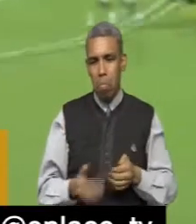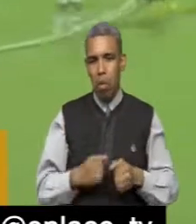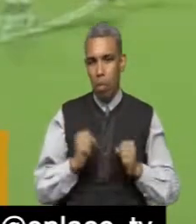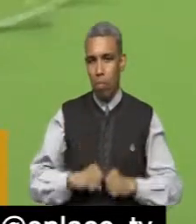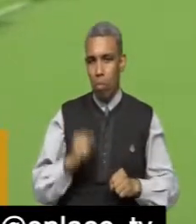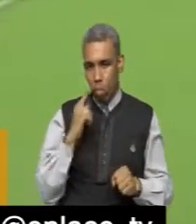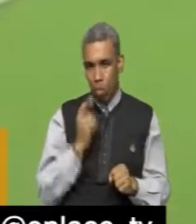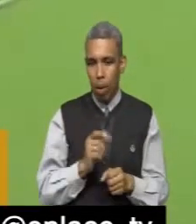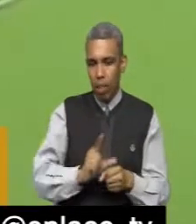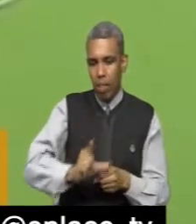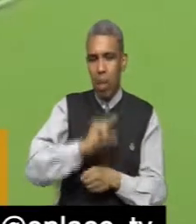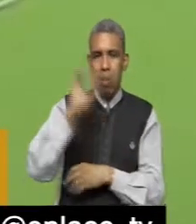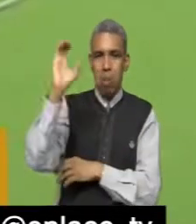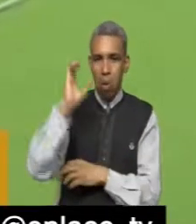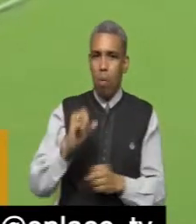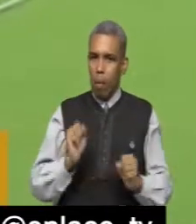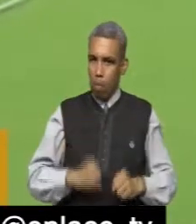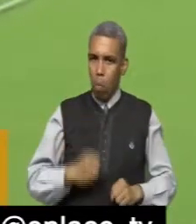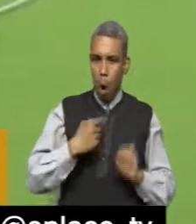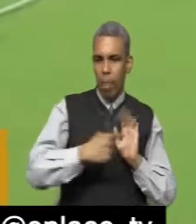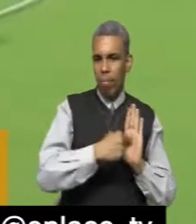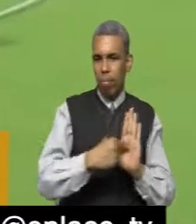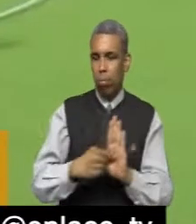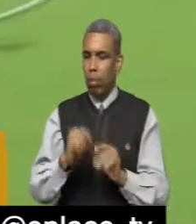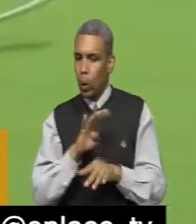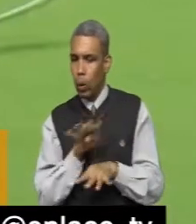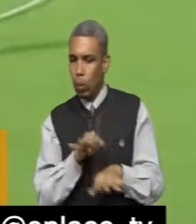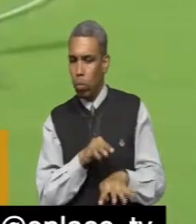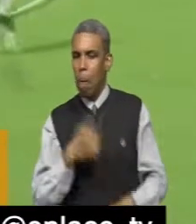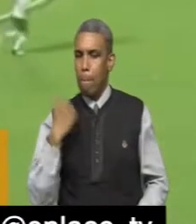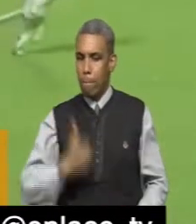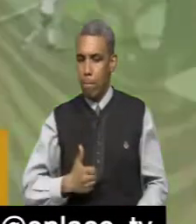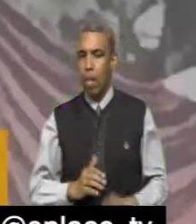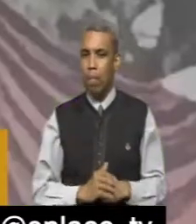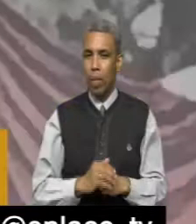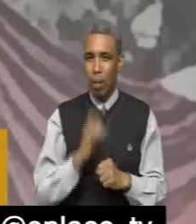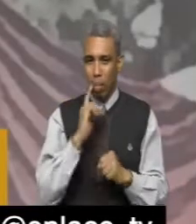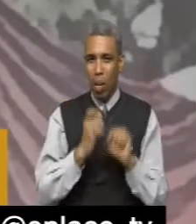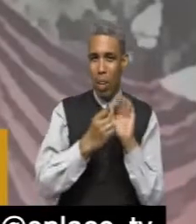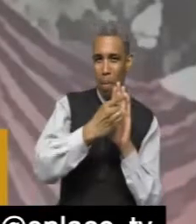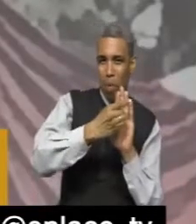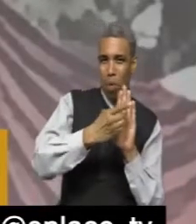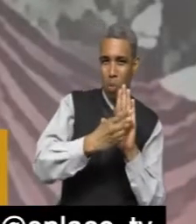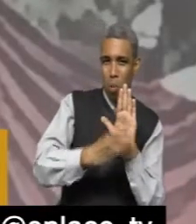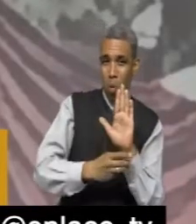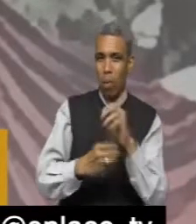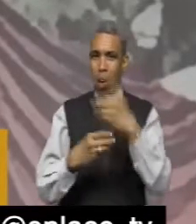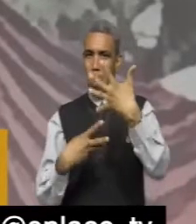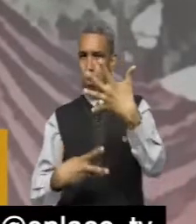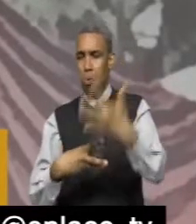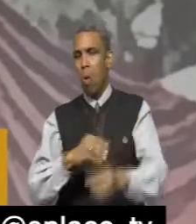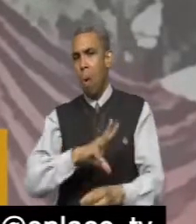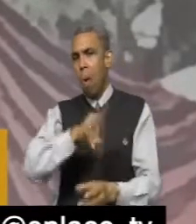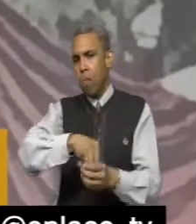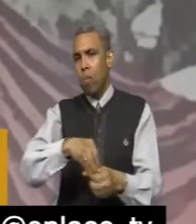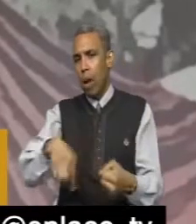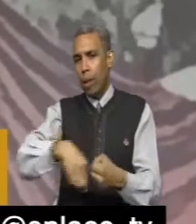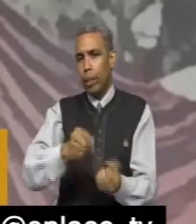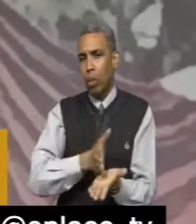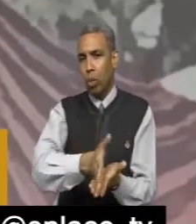esta temporada, manteniéndose entre los primeros 8 de la tabla de posiciones. Estamos trabajando todos para el mismo objetivo.